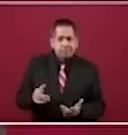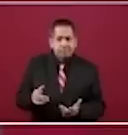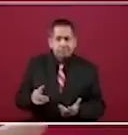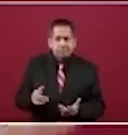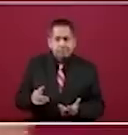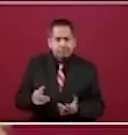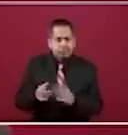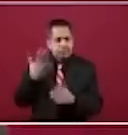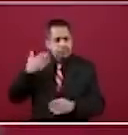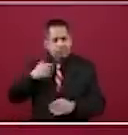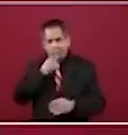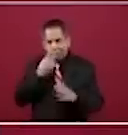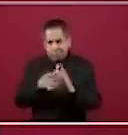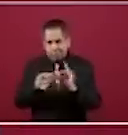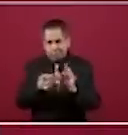hablaba yo de